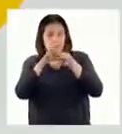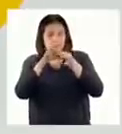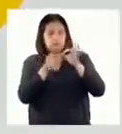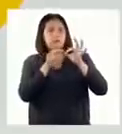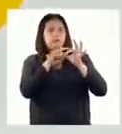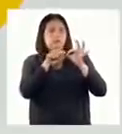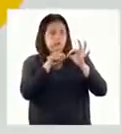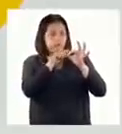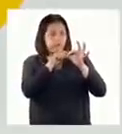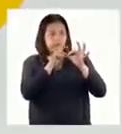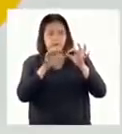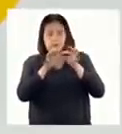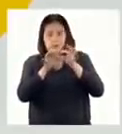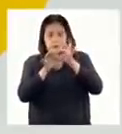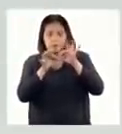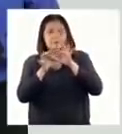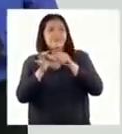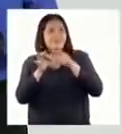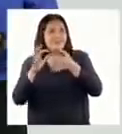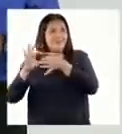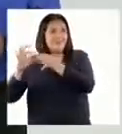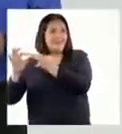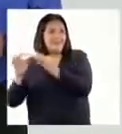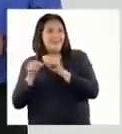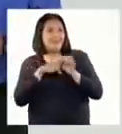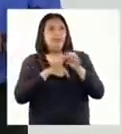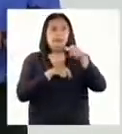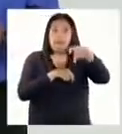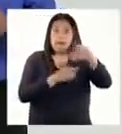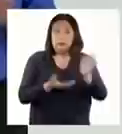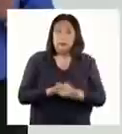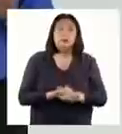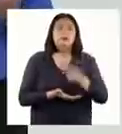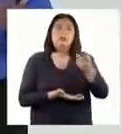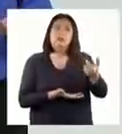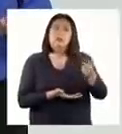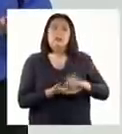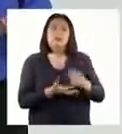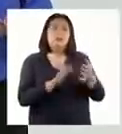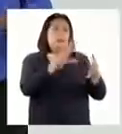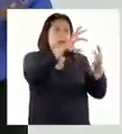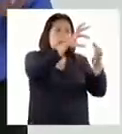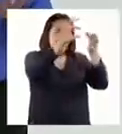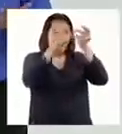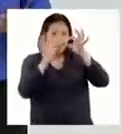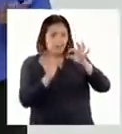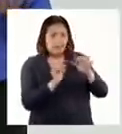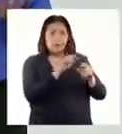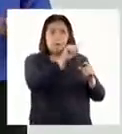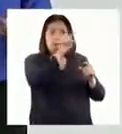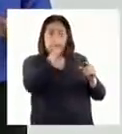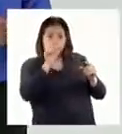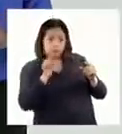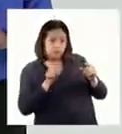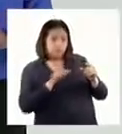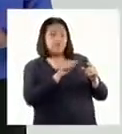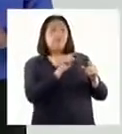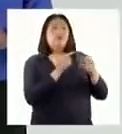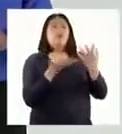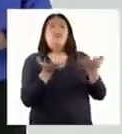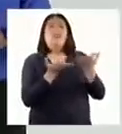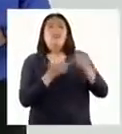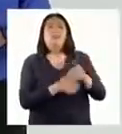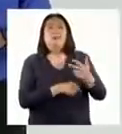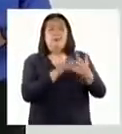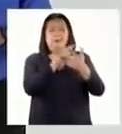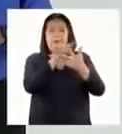partes que conforma una cadena. En este caso, los eslabones que componen la cadena alimentaria son